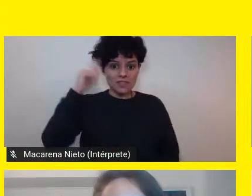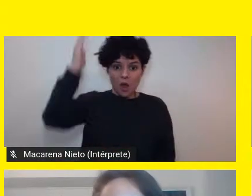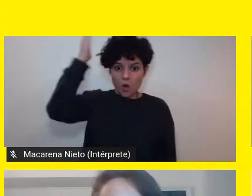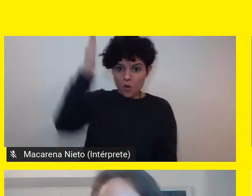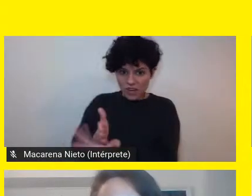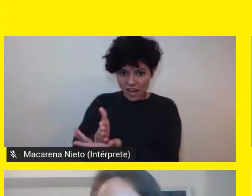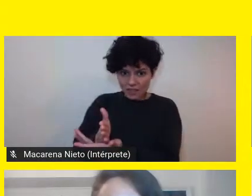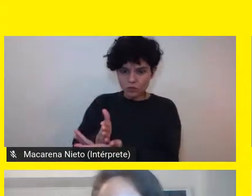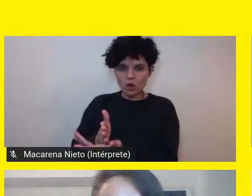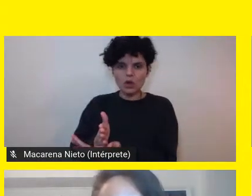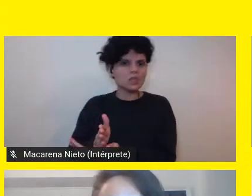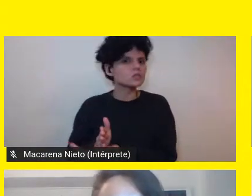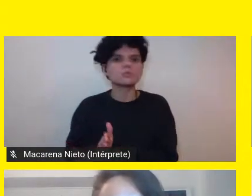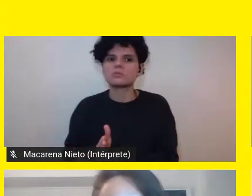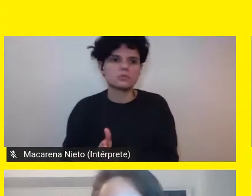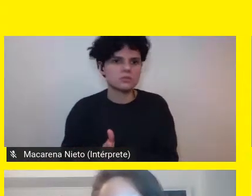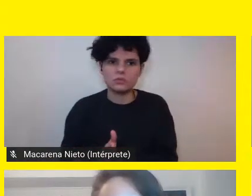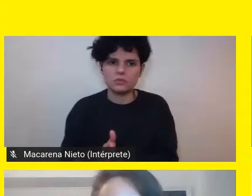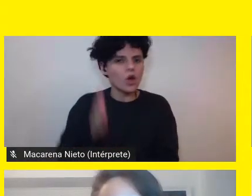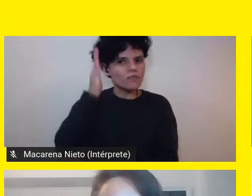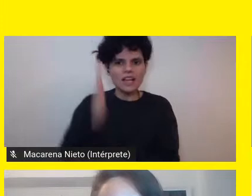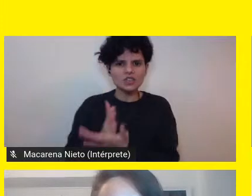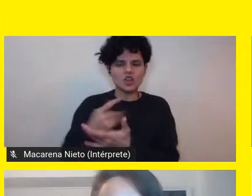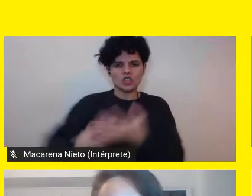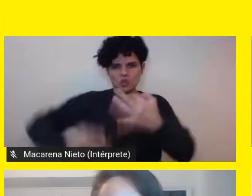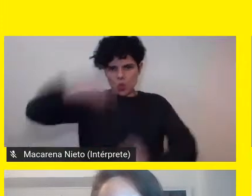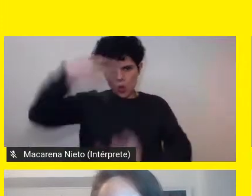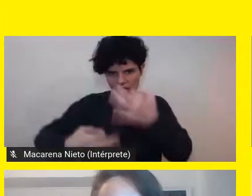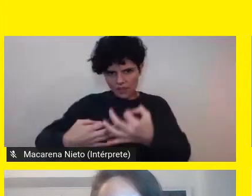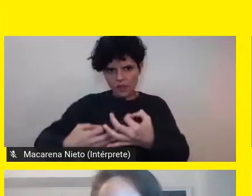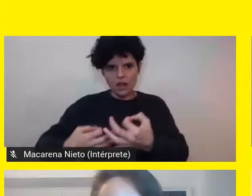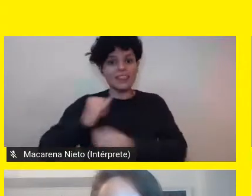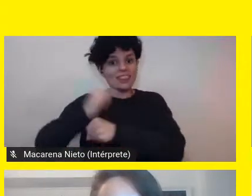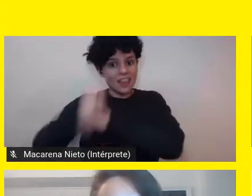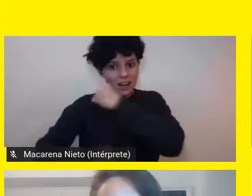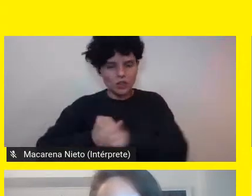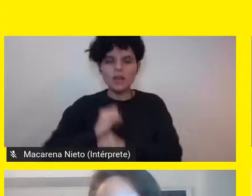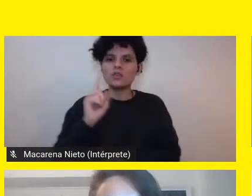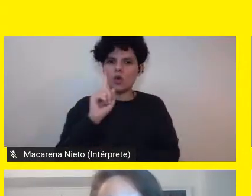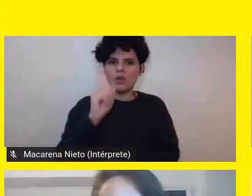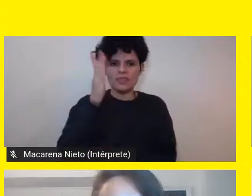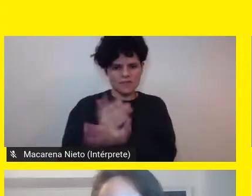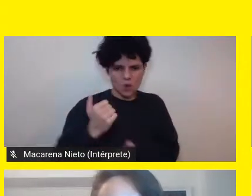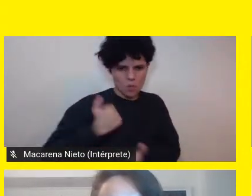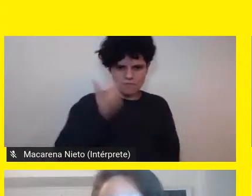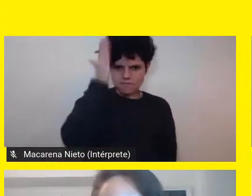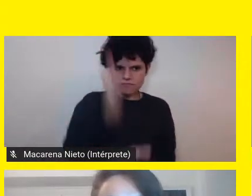internacionales jurídicas propiamente tales, que deben ser cumplidas de manera rígida, de manera absoluta,